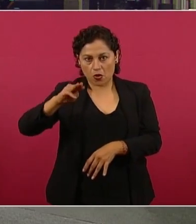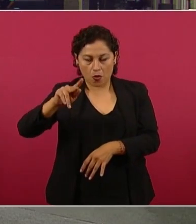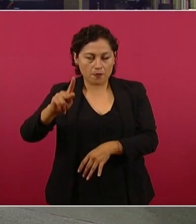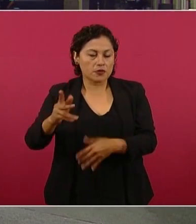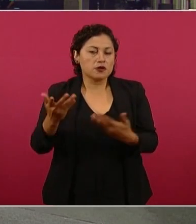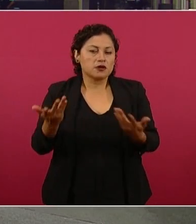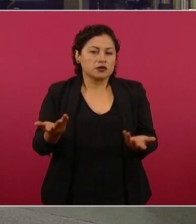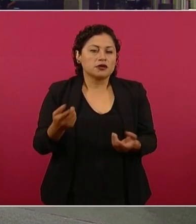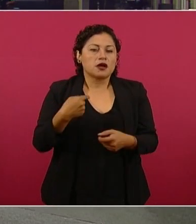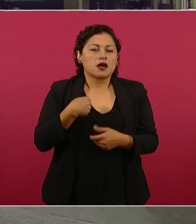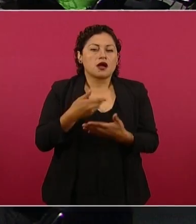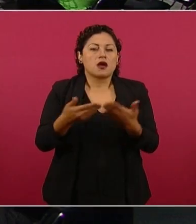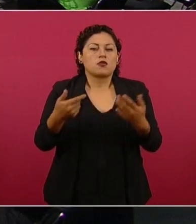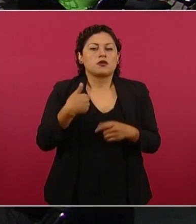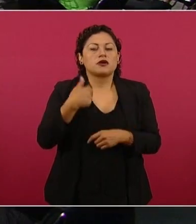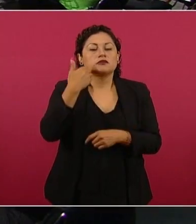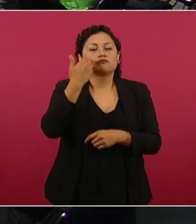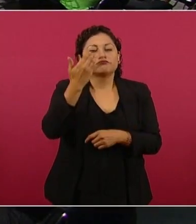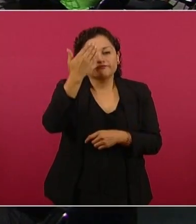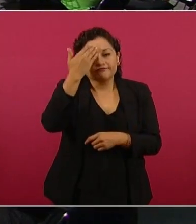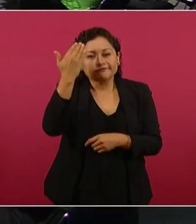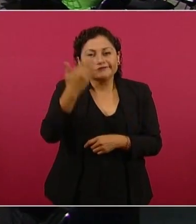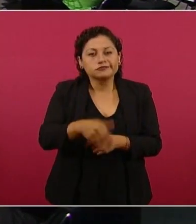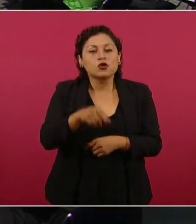pudiera estar haciendo una